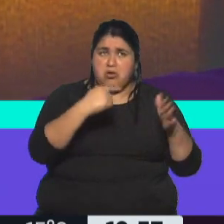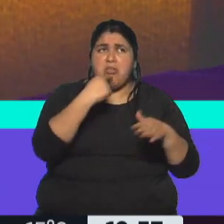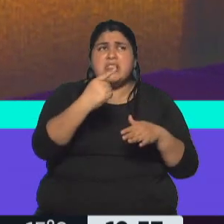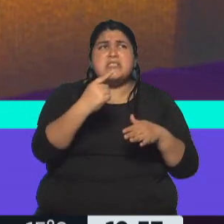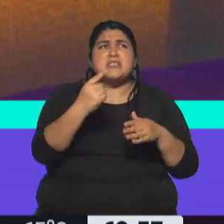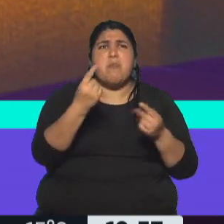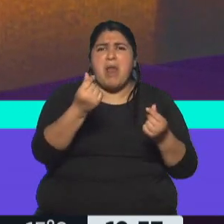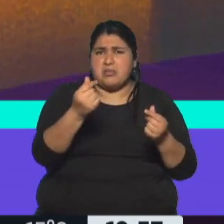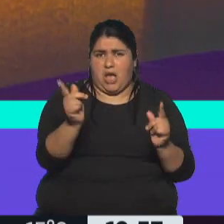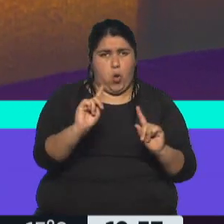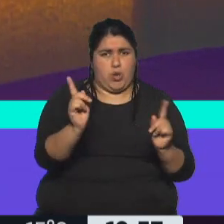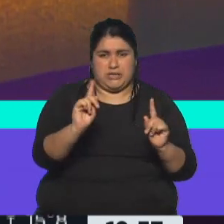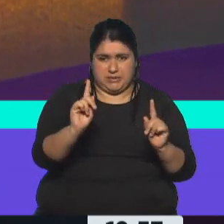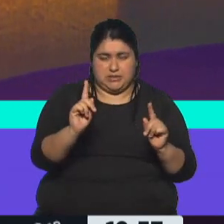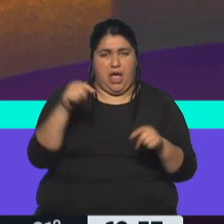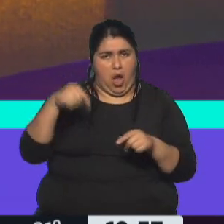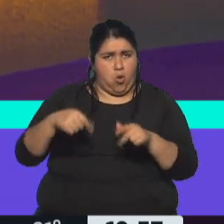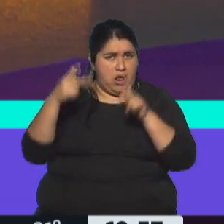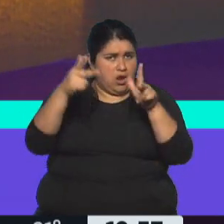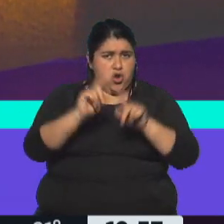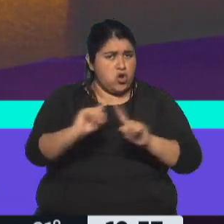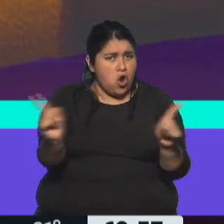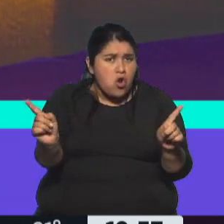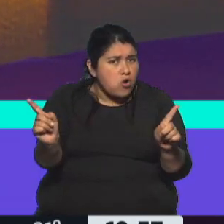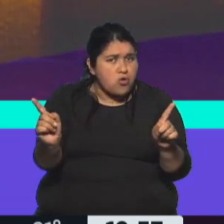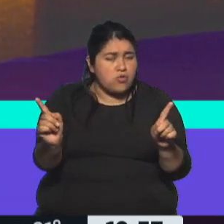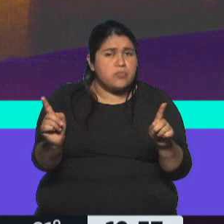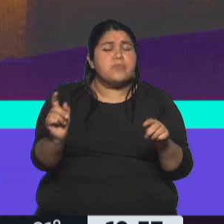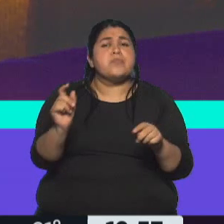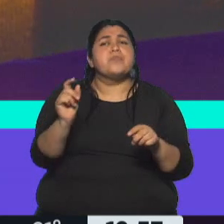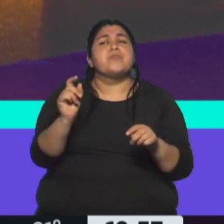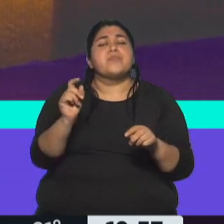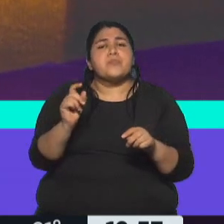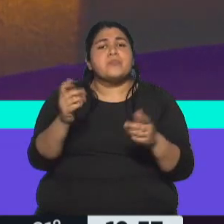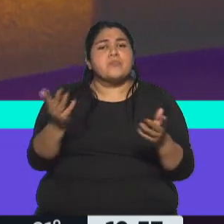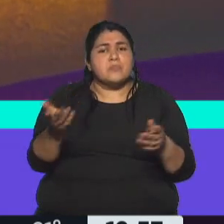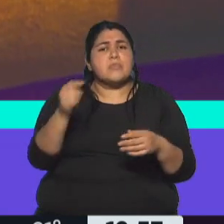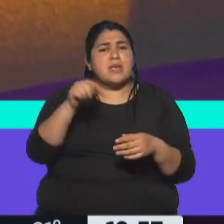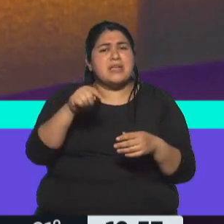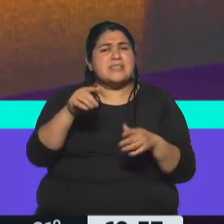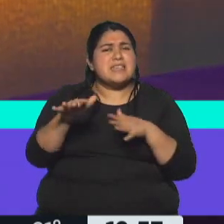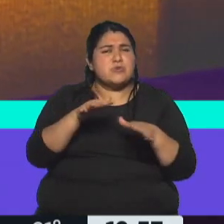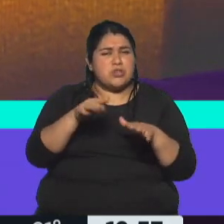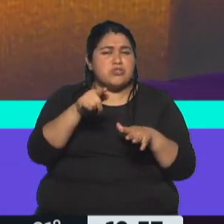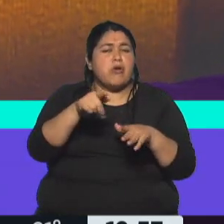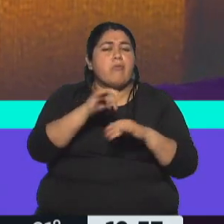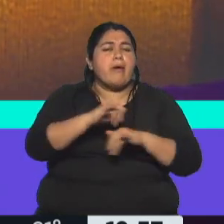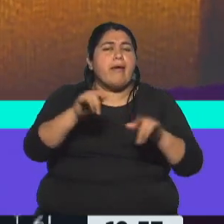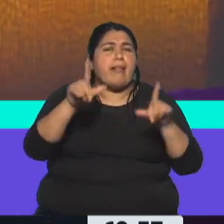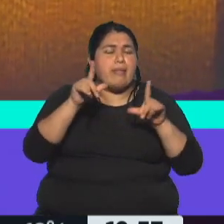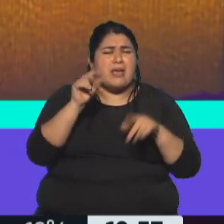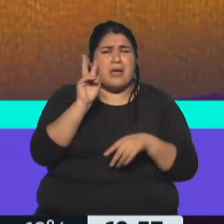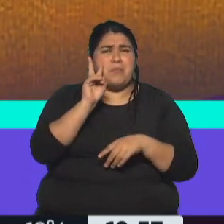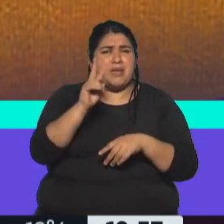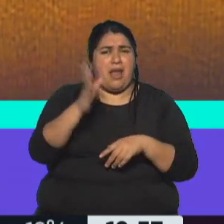Están negando un dato a todas luces evidente en el marco de esta campaña electoral. Vamos a